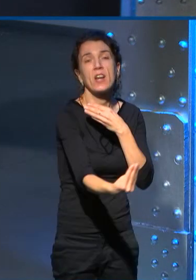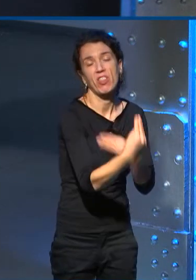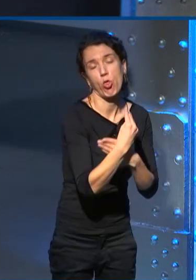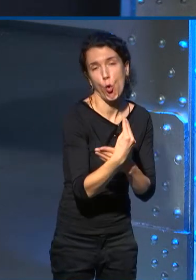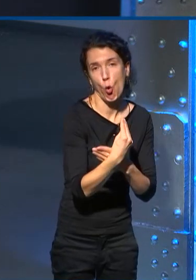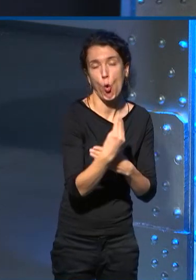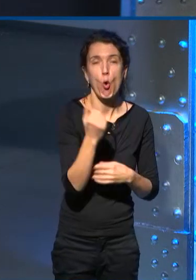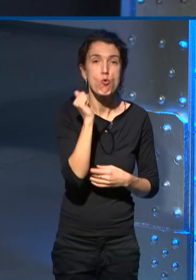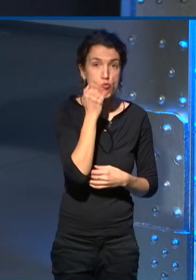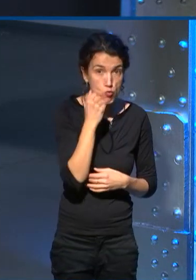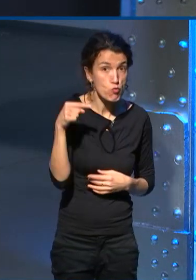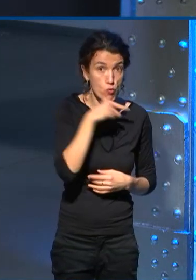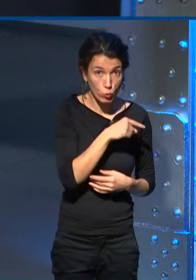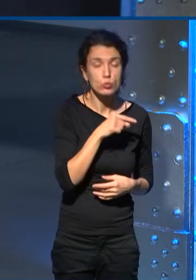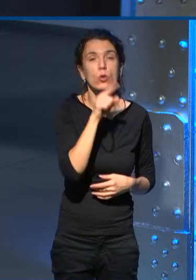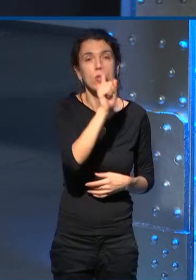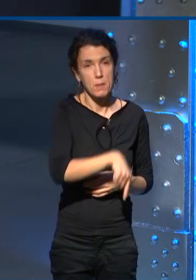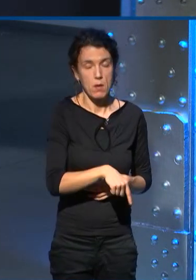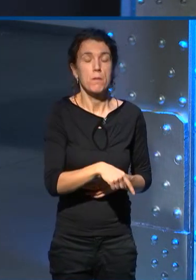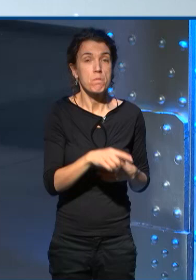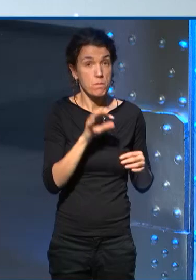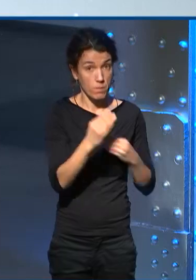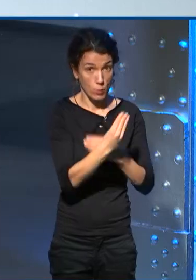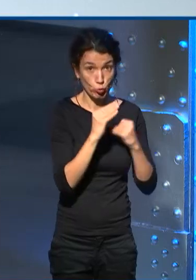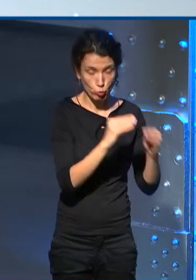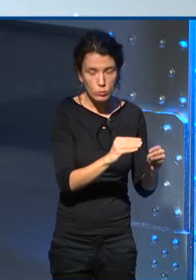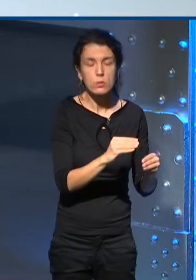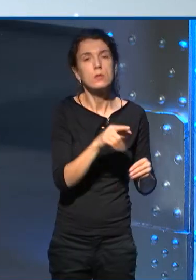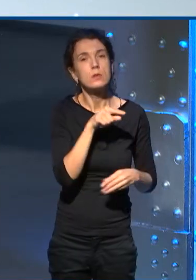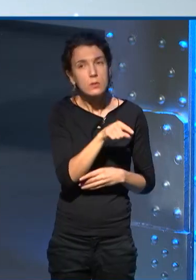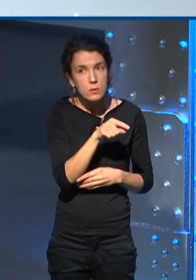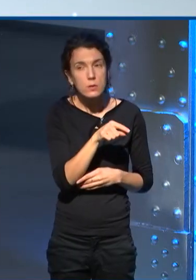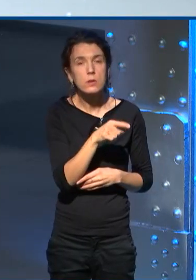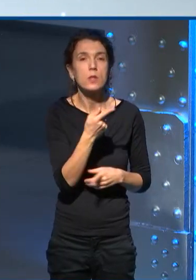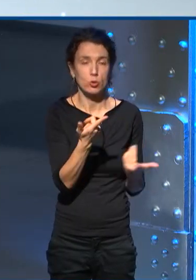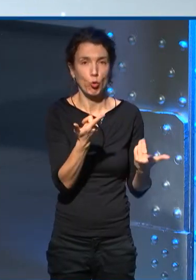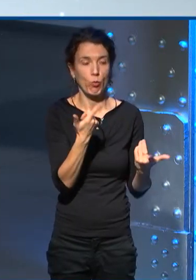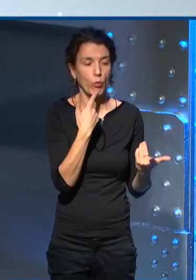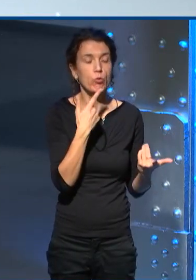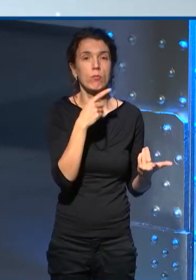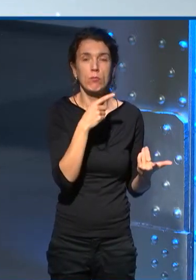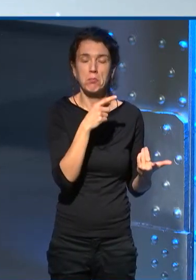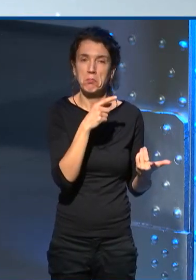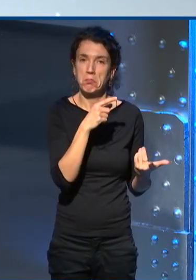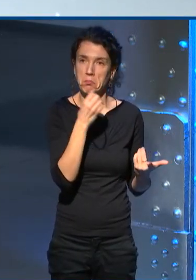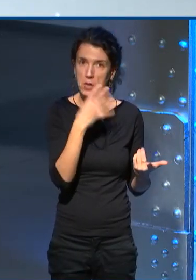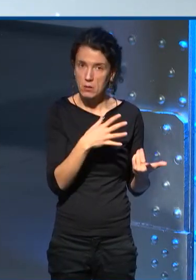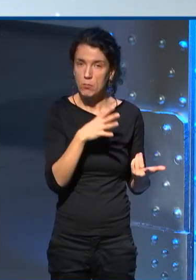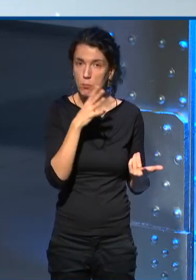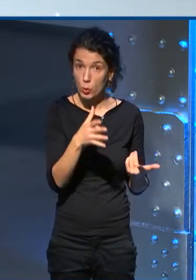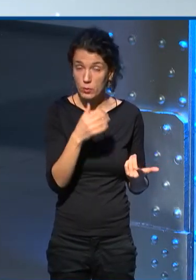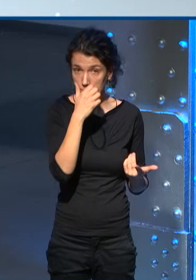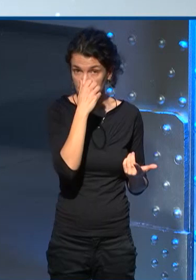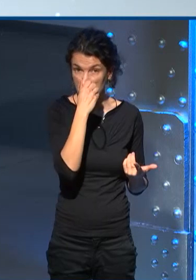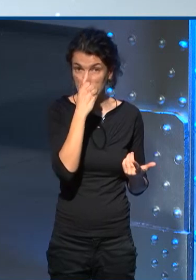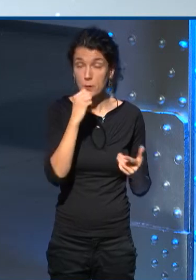rusos, había algún astronauta también de la ESA, y esto ayudó muchísimo porque